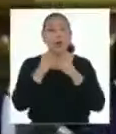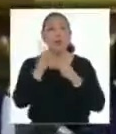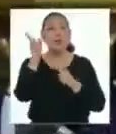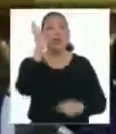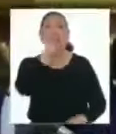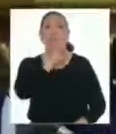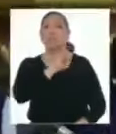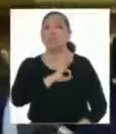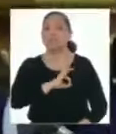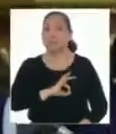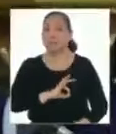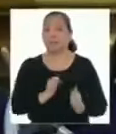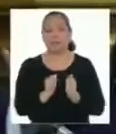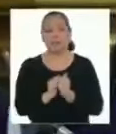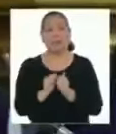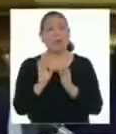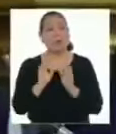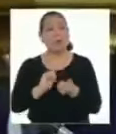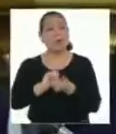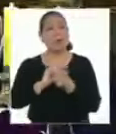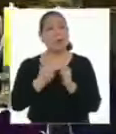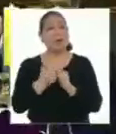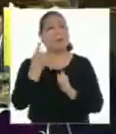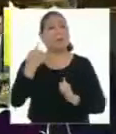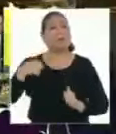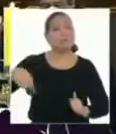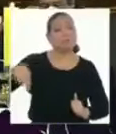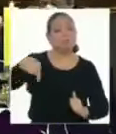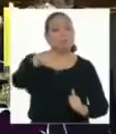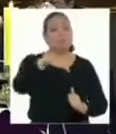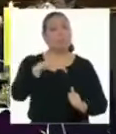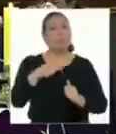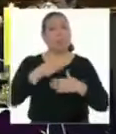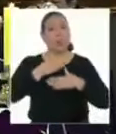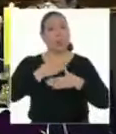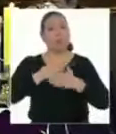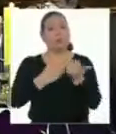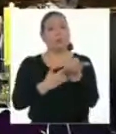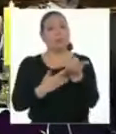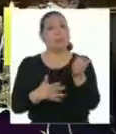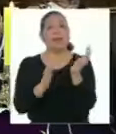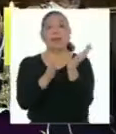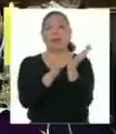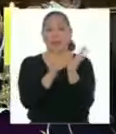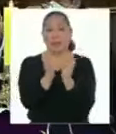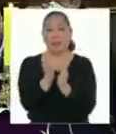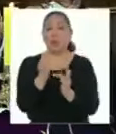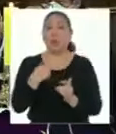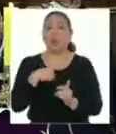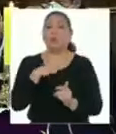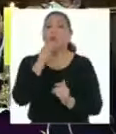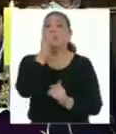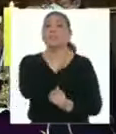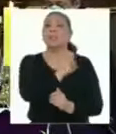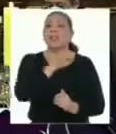de tu Espíritu, de manera que se conviertan para nosotros en el cuerpo y la sangre de Jesucristo nuestro